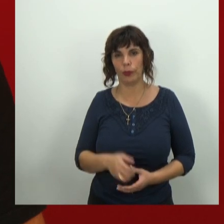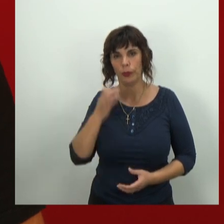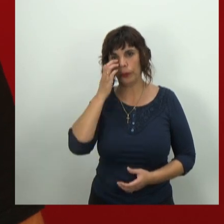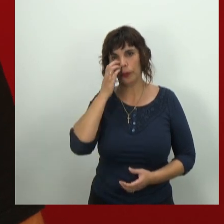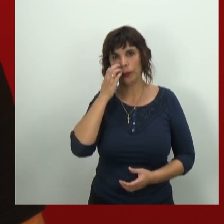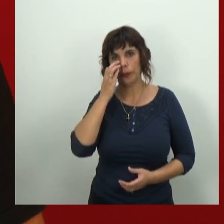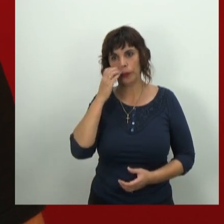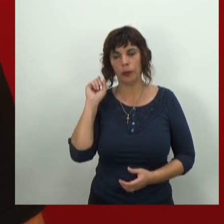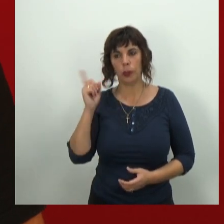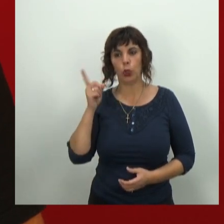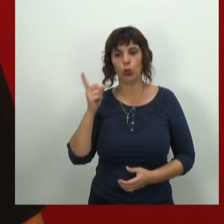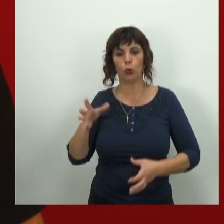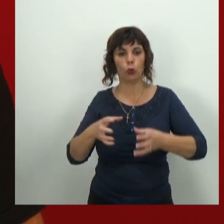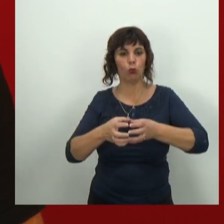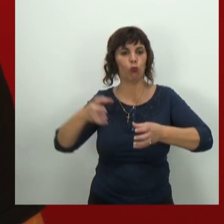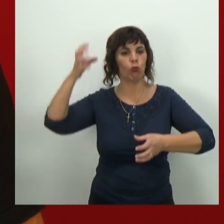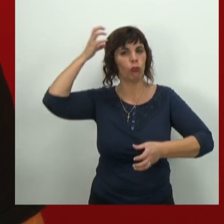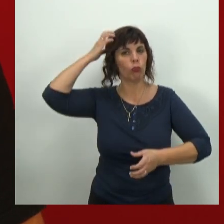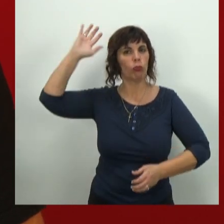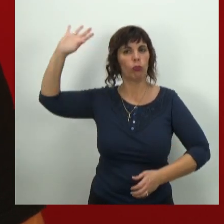Porque solo el reino de los cielos